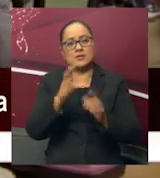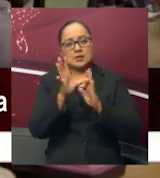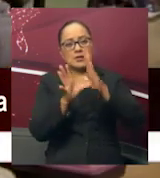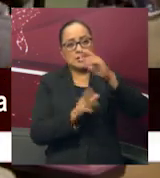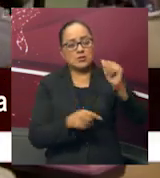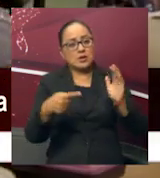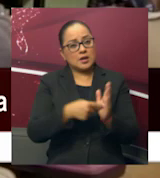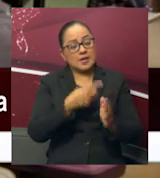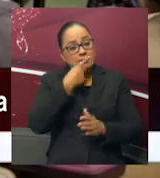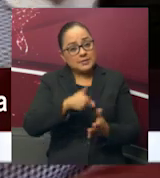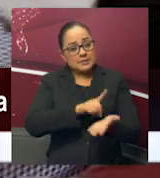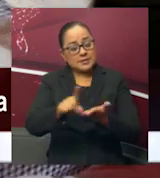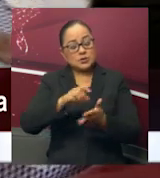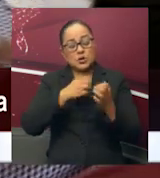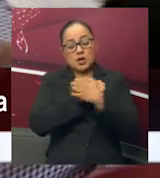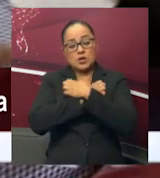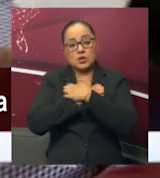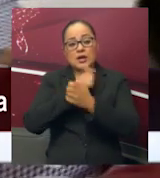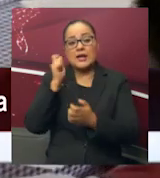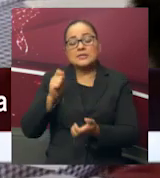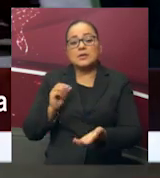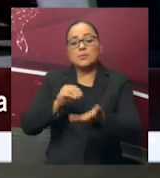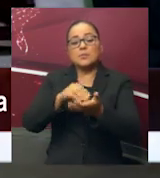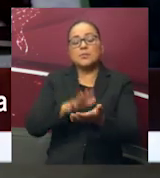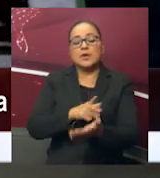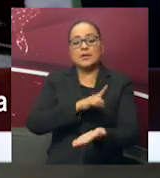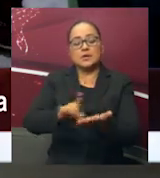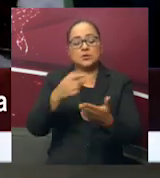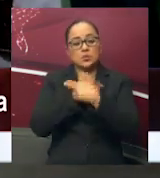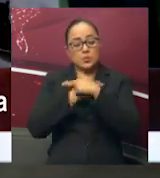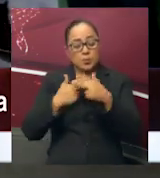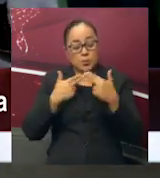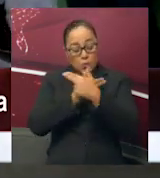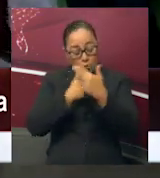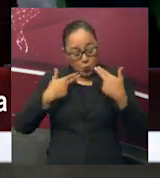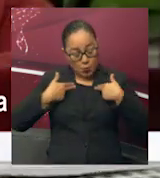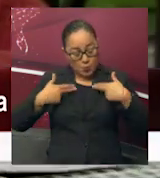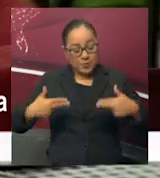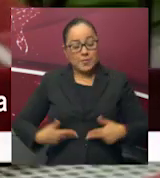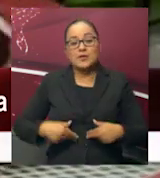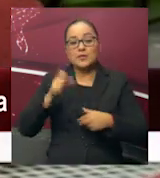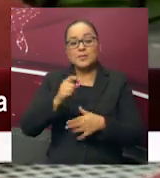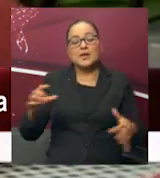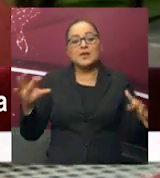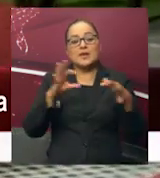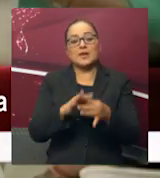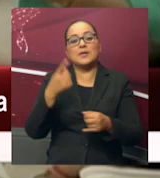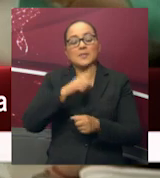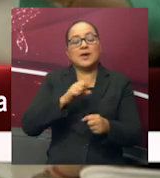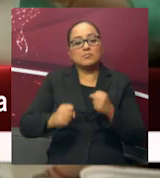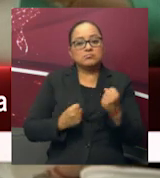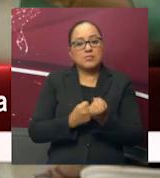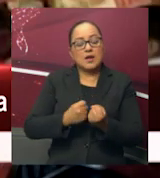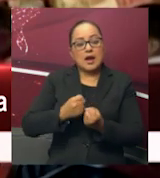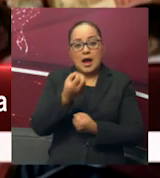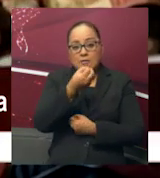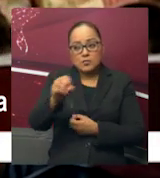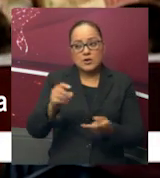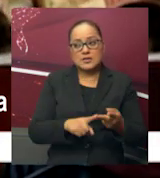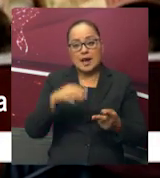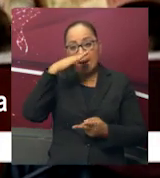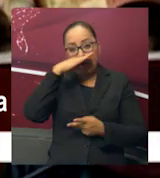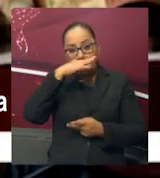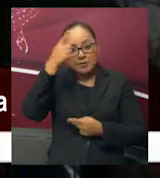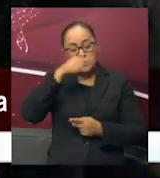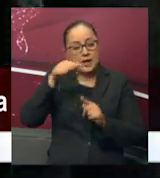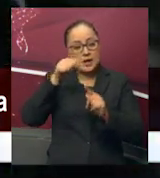de asegurar el derecho a la educación como un derecho humano, además de combatir las desigualdades y las inequidades, reforzando la obligatoriedad y la gratuidad